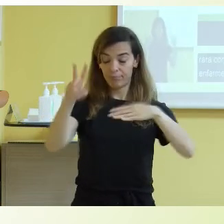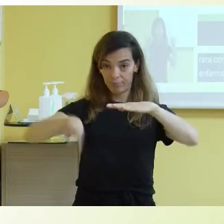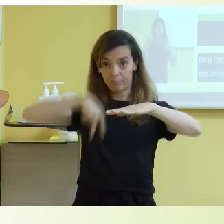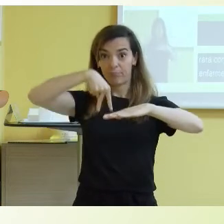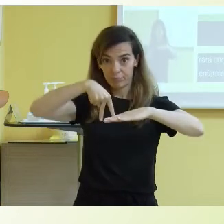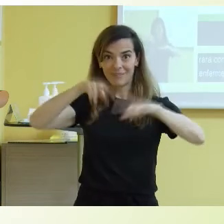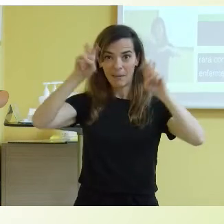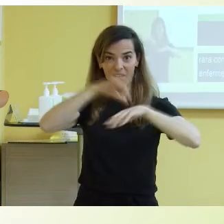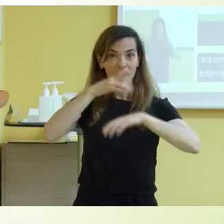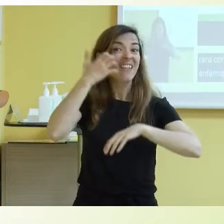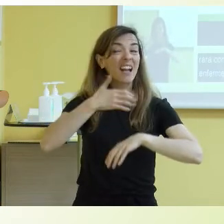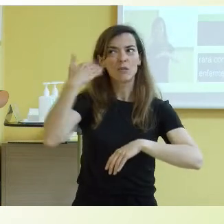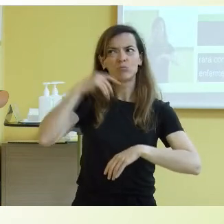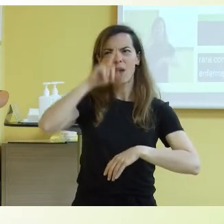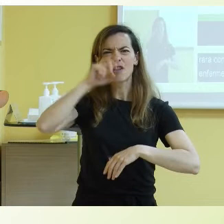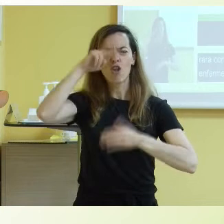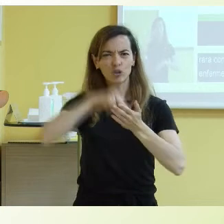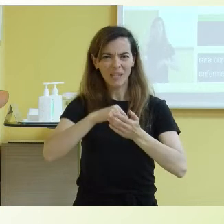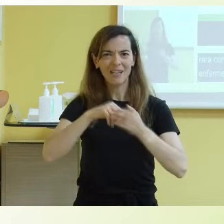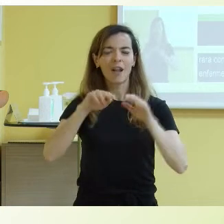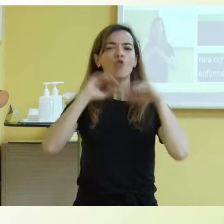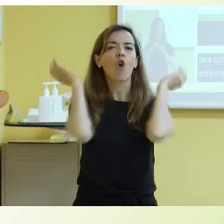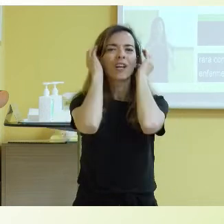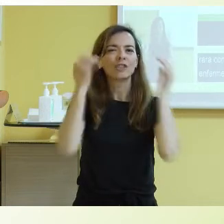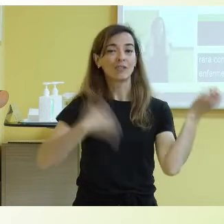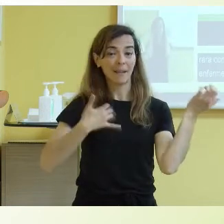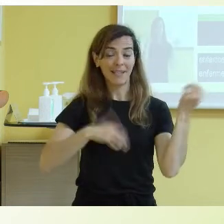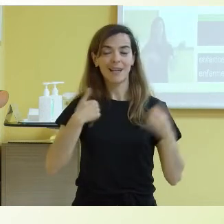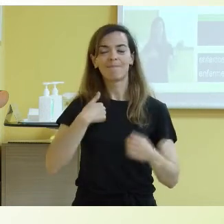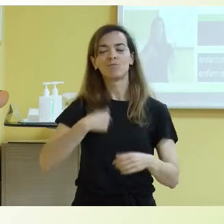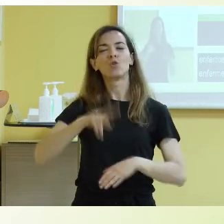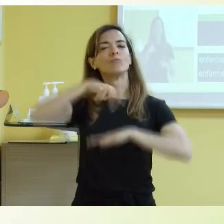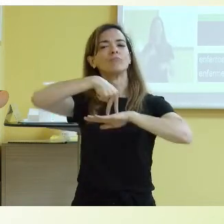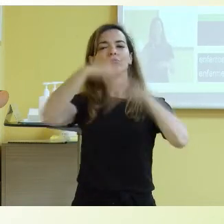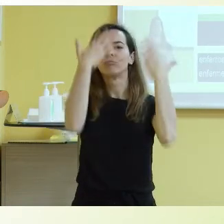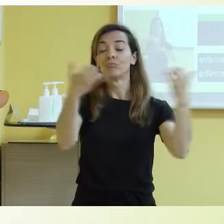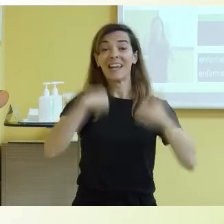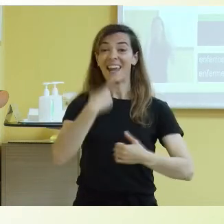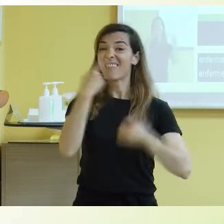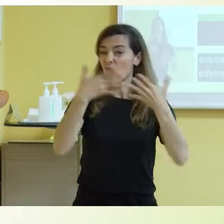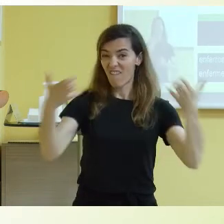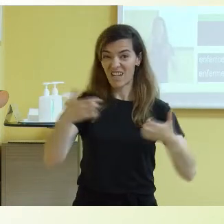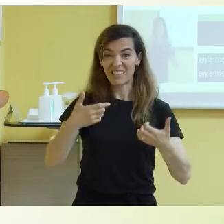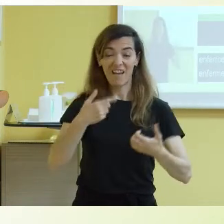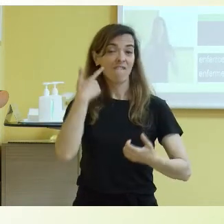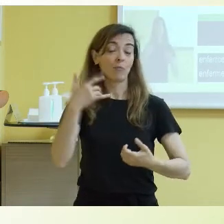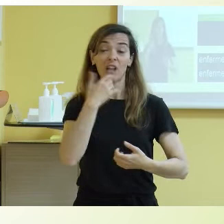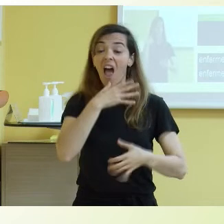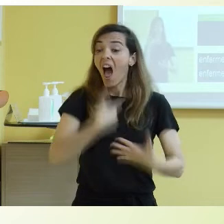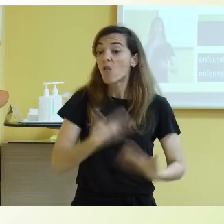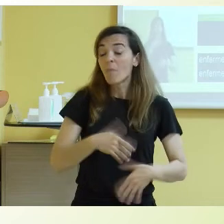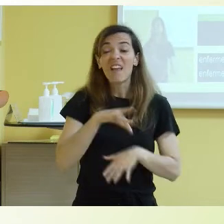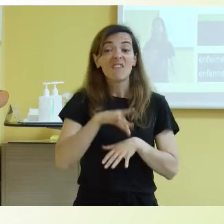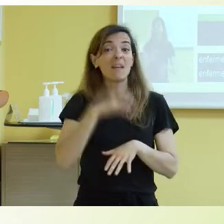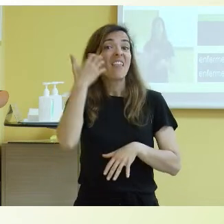fue a primeros de los años 2000, en un congreso en Sevilla. Y dije una frase famosa, de que hoy por hoy las enfermedades raras